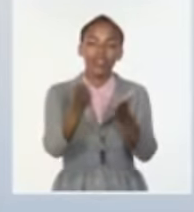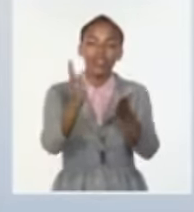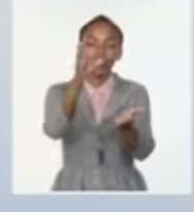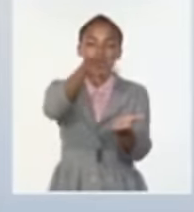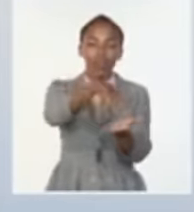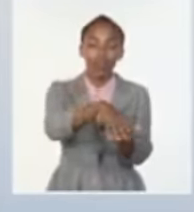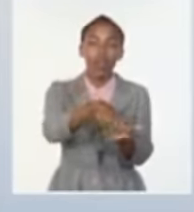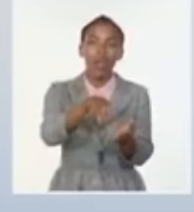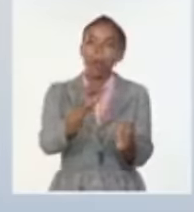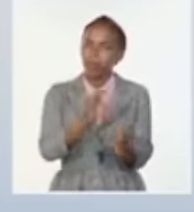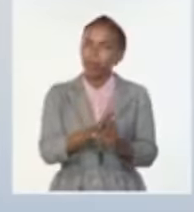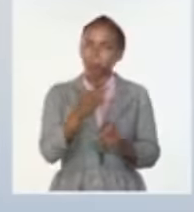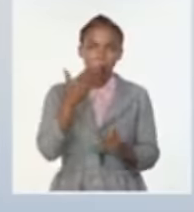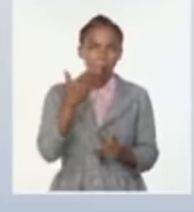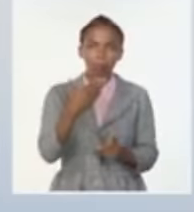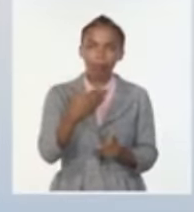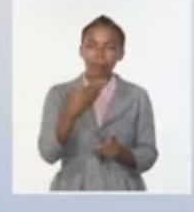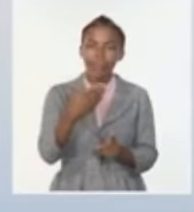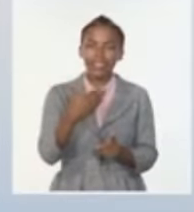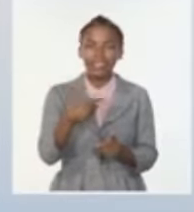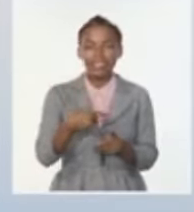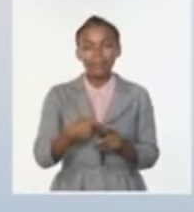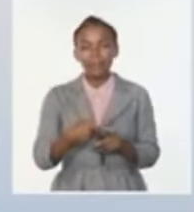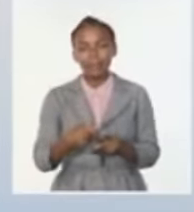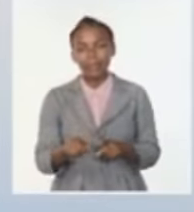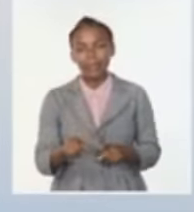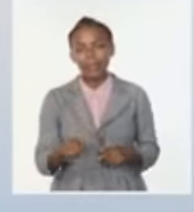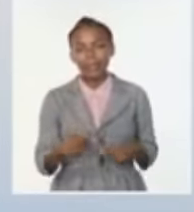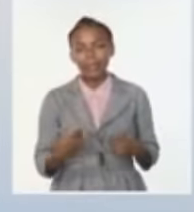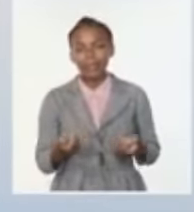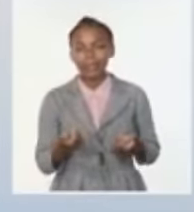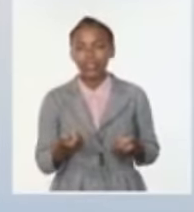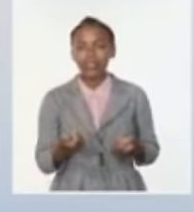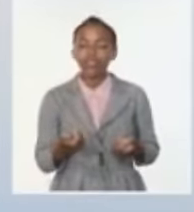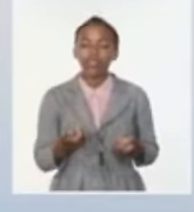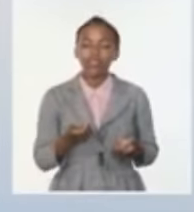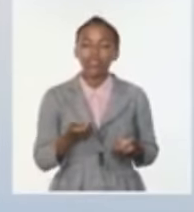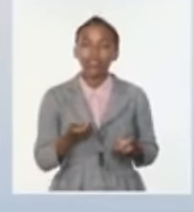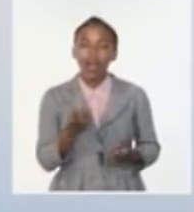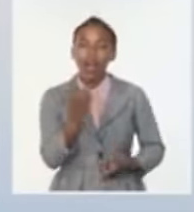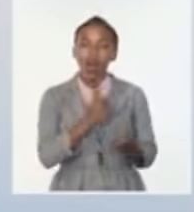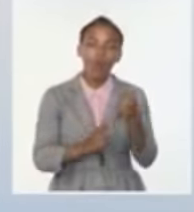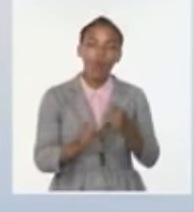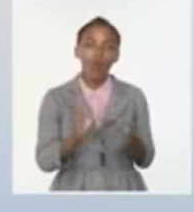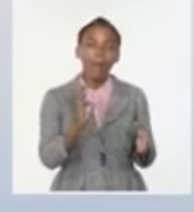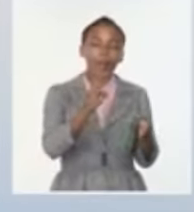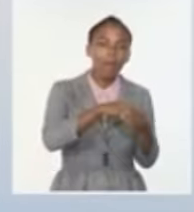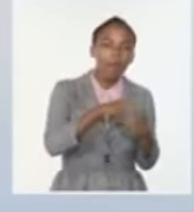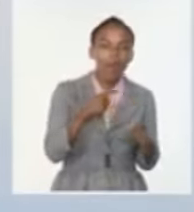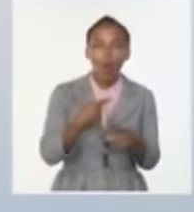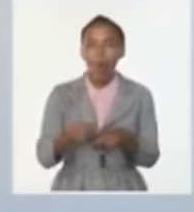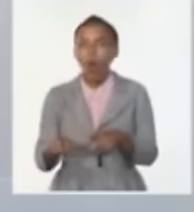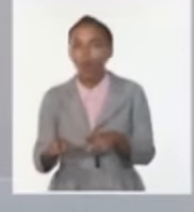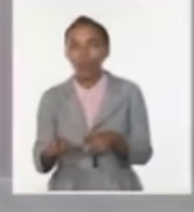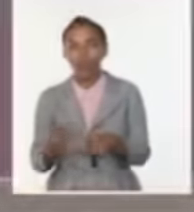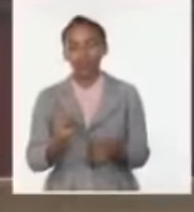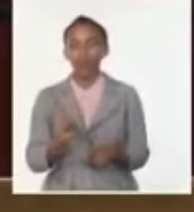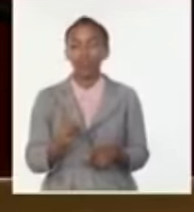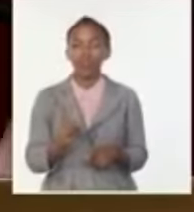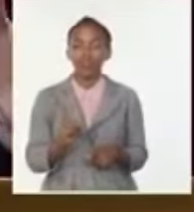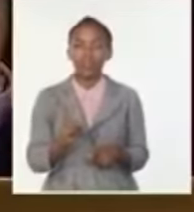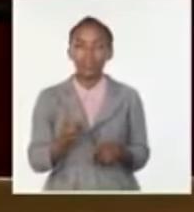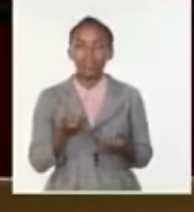ya empezaron, algunos casos con MIPYME, en otros casos no. Entonces ya no hay un control de la cantidad de